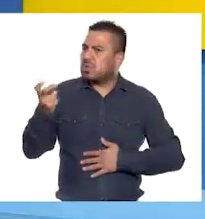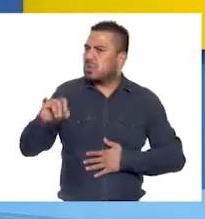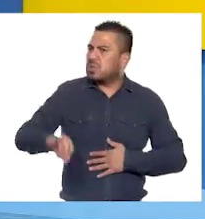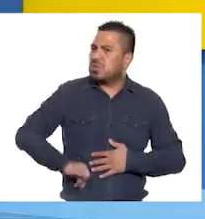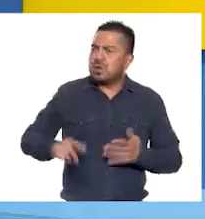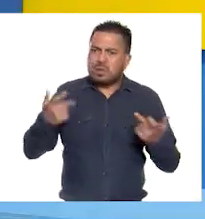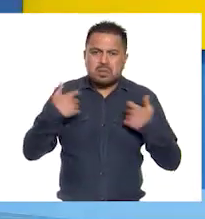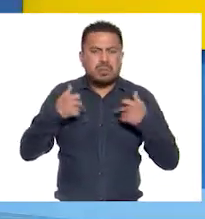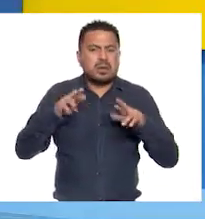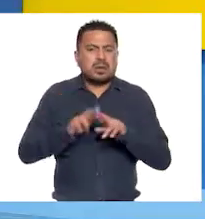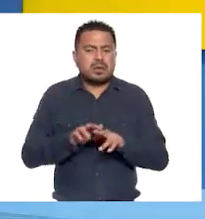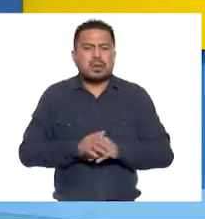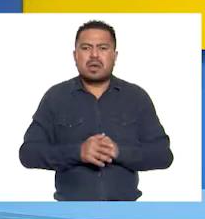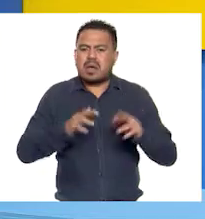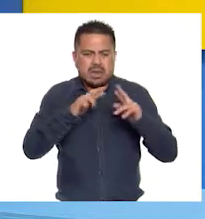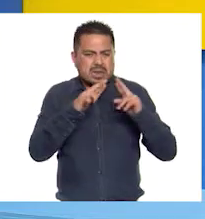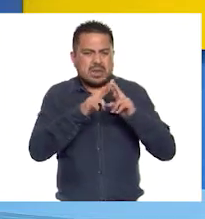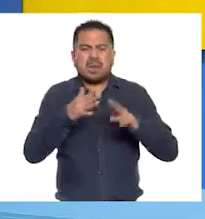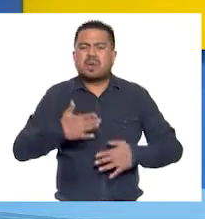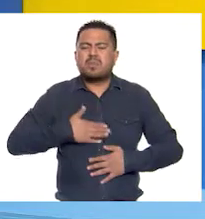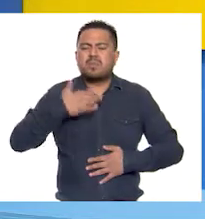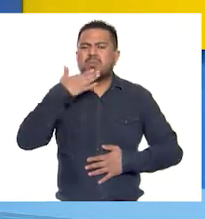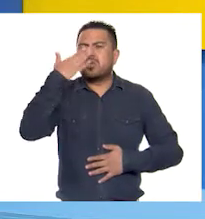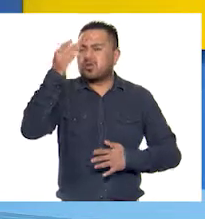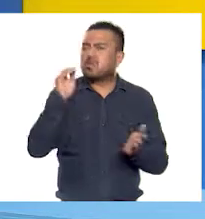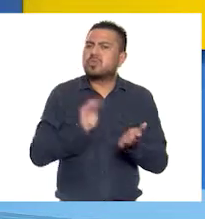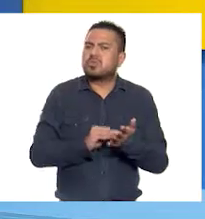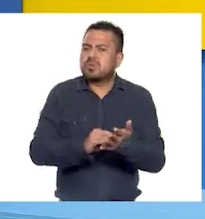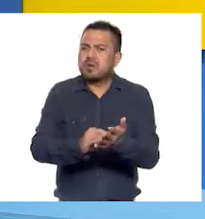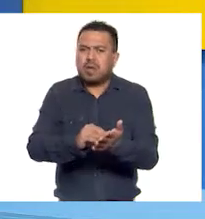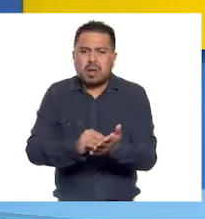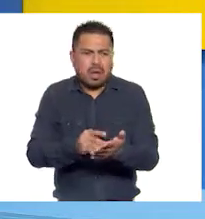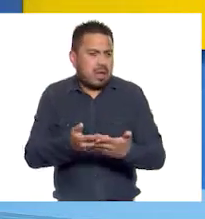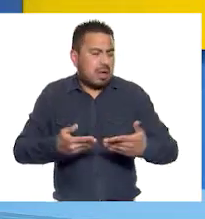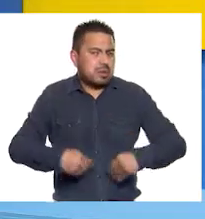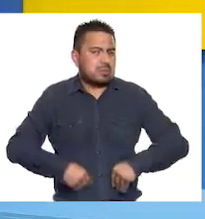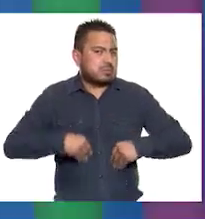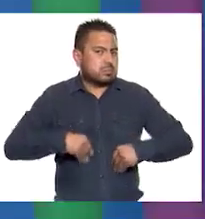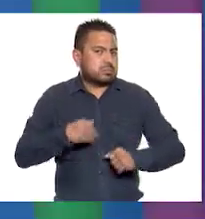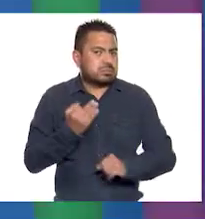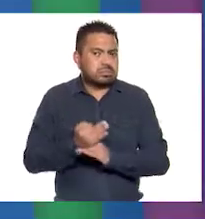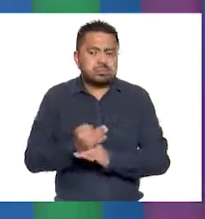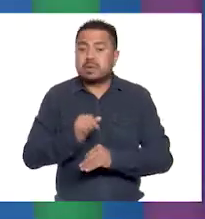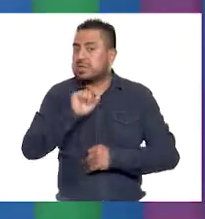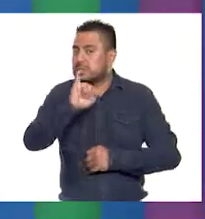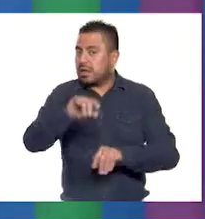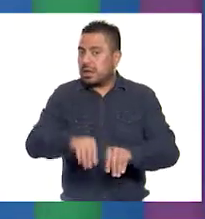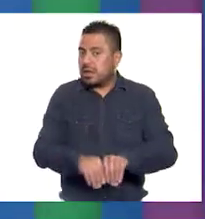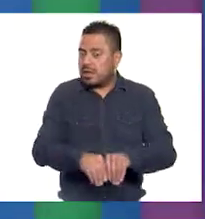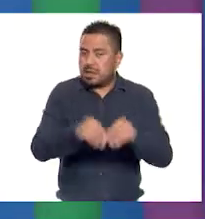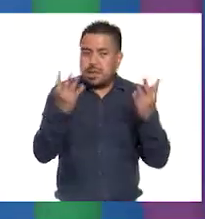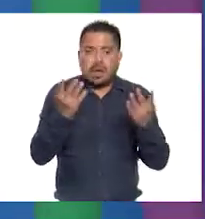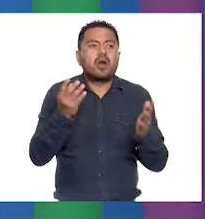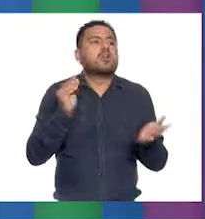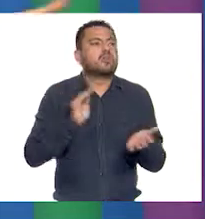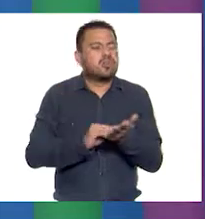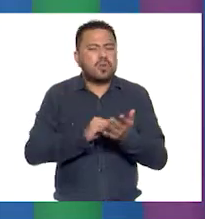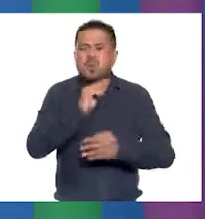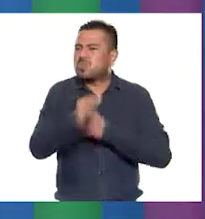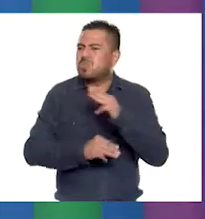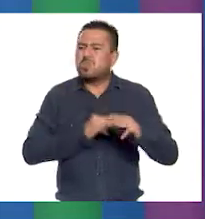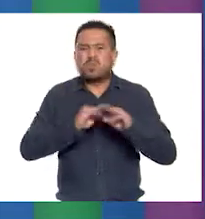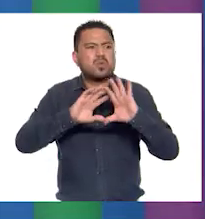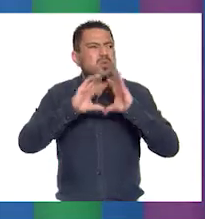interesante, maestra. Y la religión musulmana sigue existiendo hasta nuestros días, ¿cierto? Claro que sí. Existe en todo el